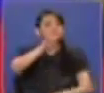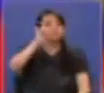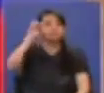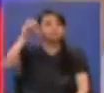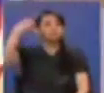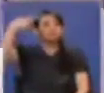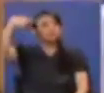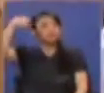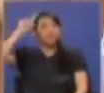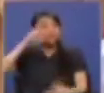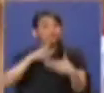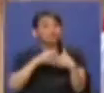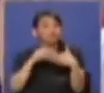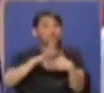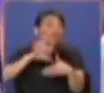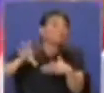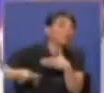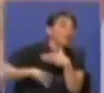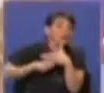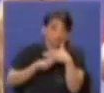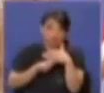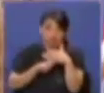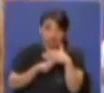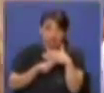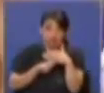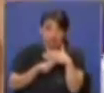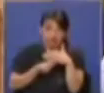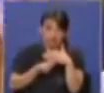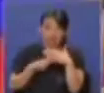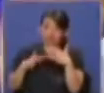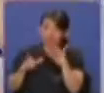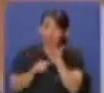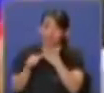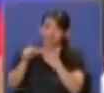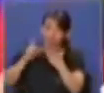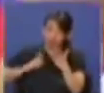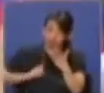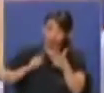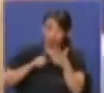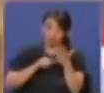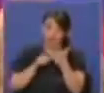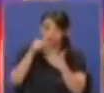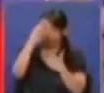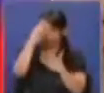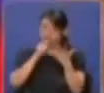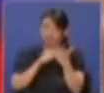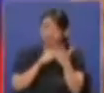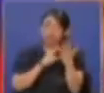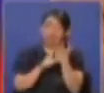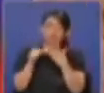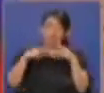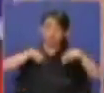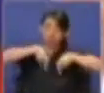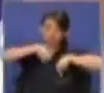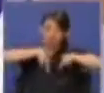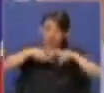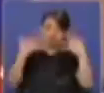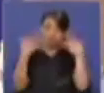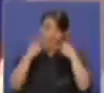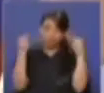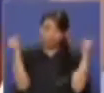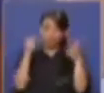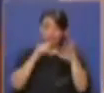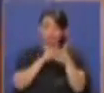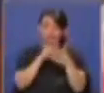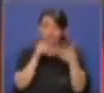dólares adicionales a todo lo que ha invertido el Ministerio de Salud, Ministerio de Educación, Ministerio de Transporte y Obras Públicas, fuera